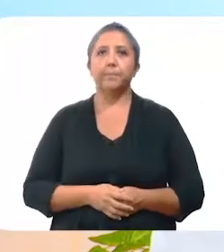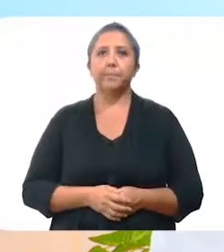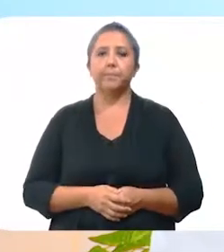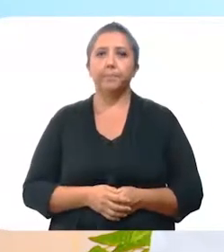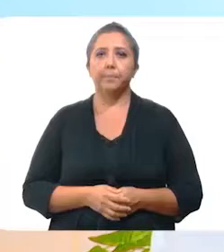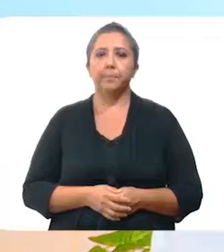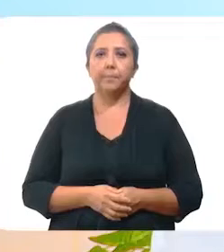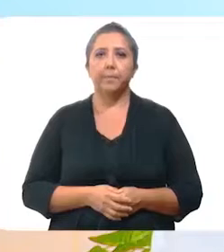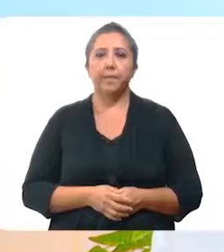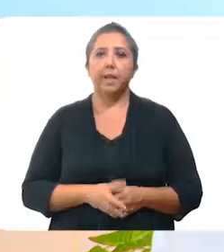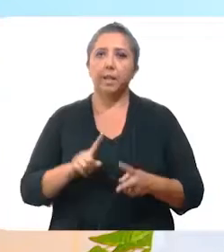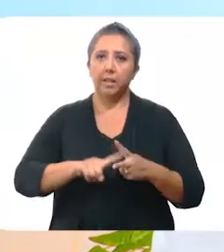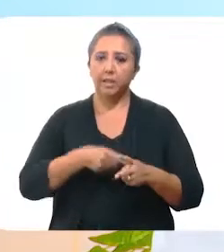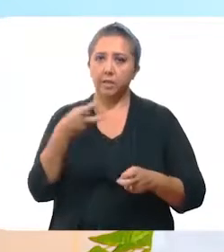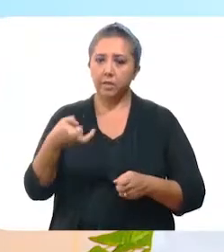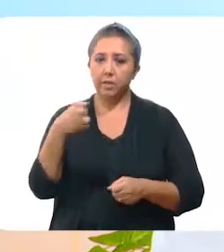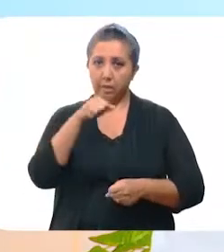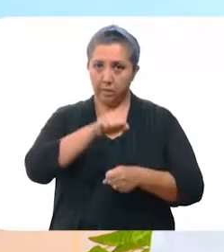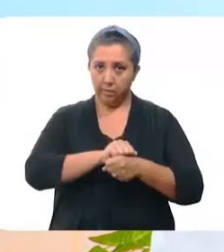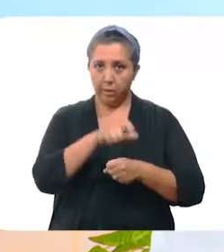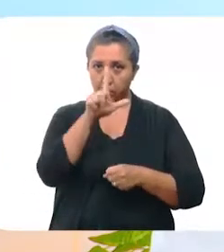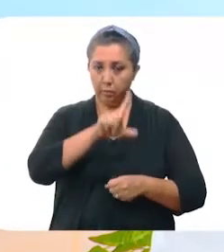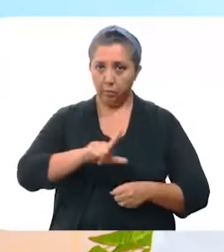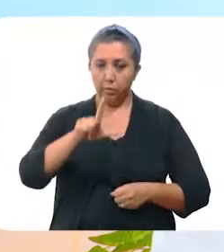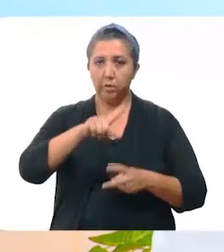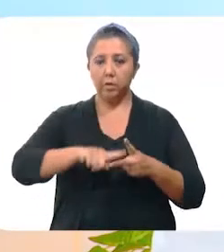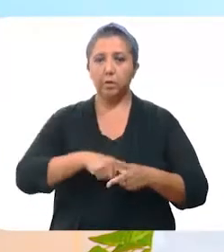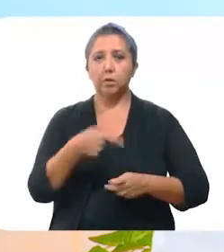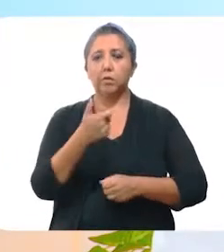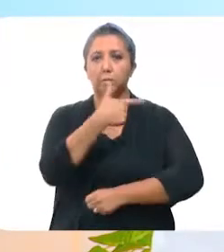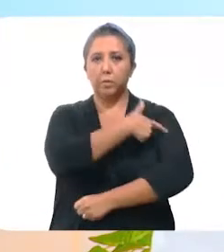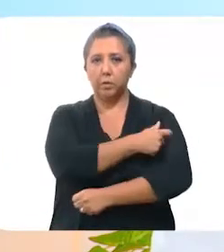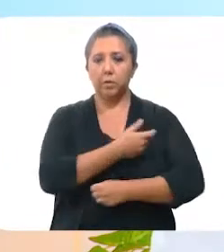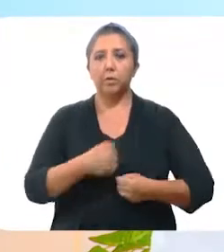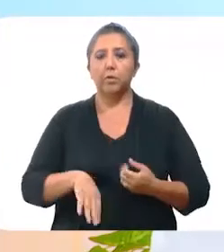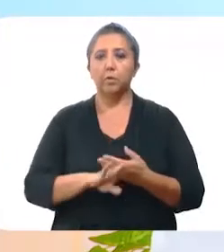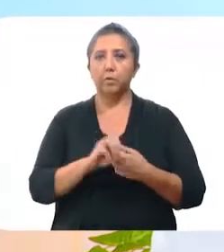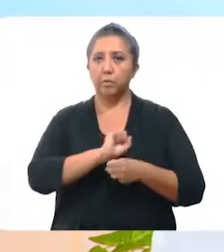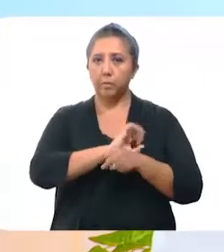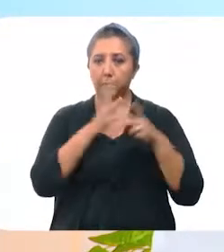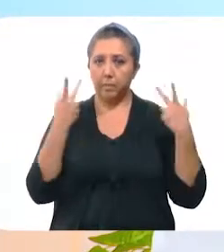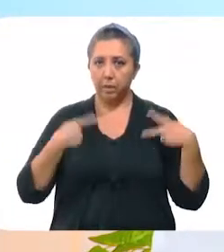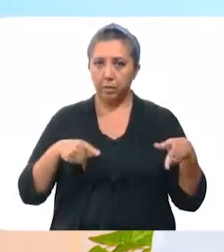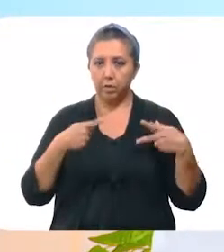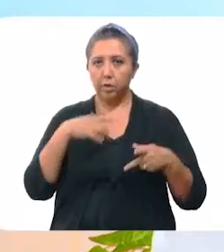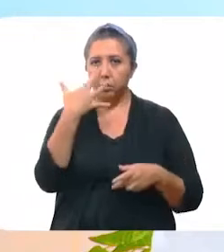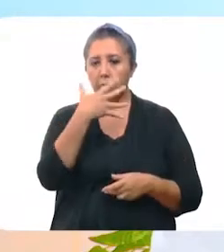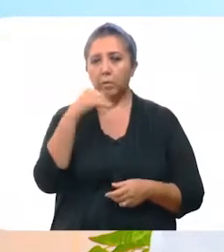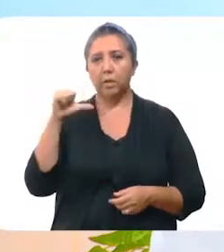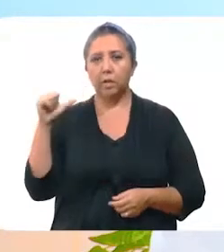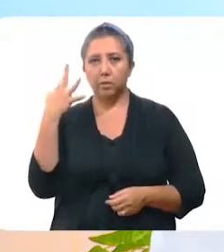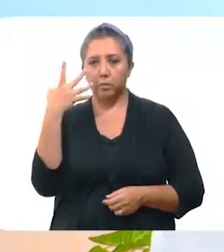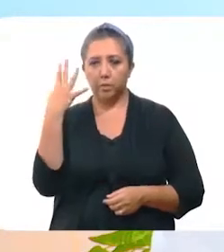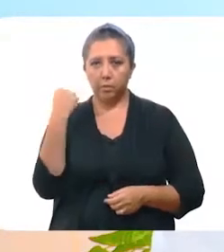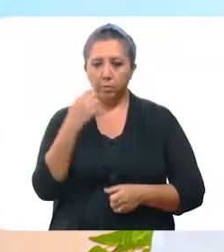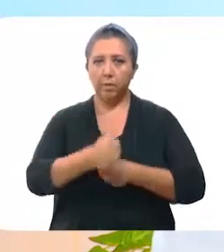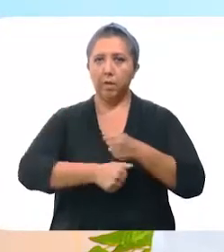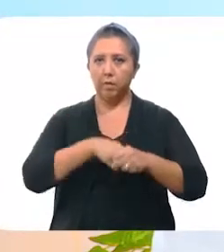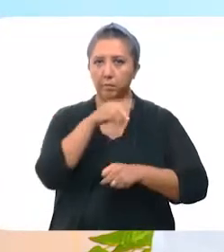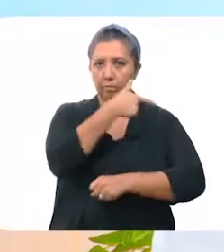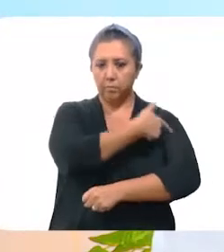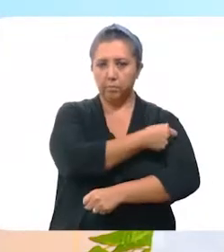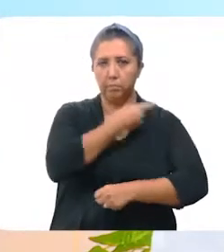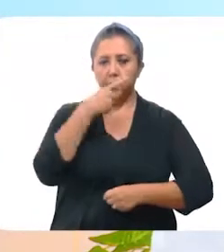días. Al inicio de esta semana, el lunes, comenzó el proceso de vacunación contra el COVID en personas de 50 a 59 años de edad